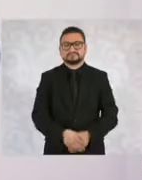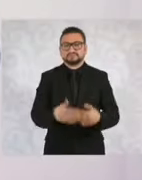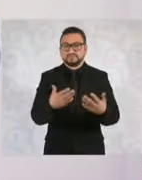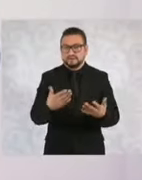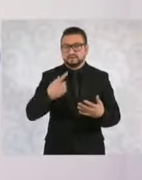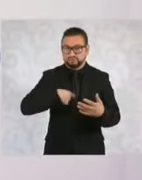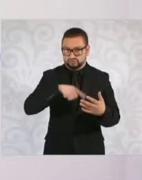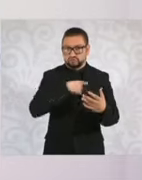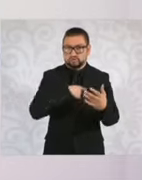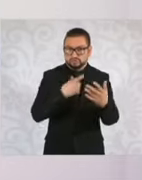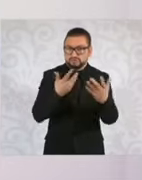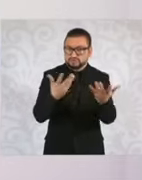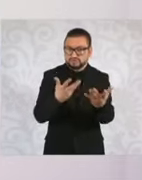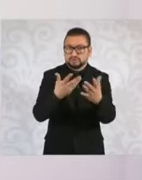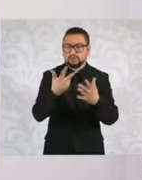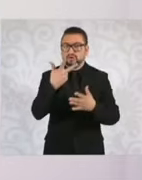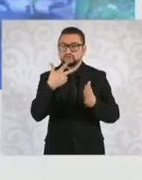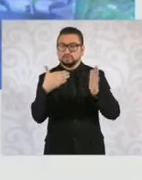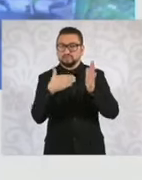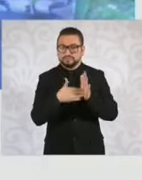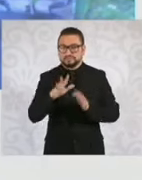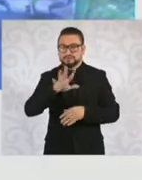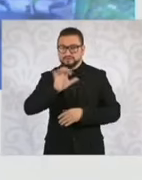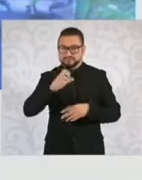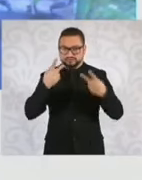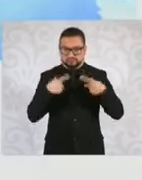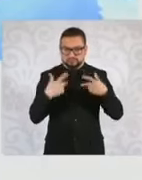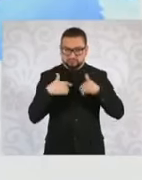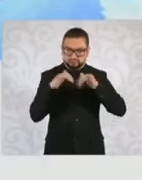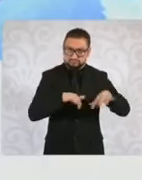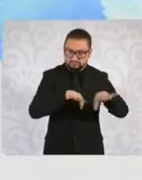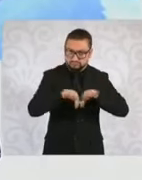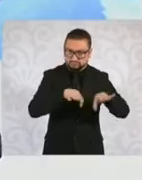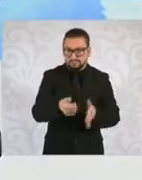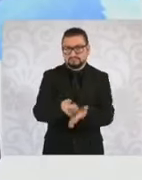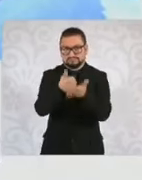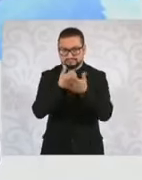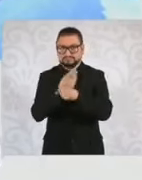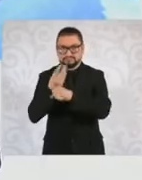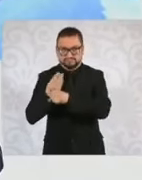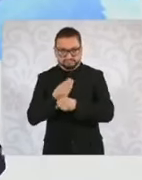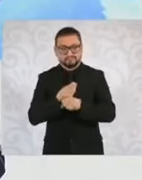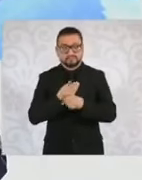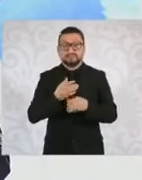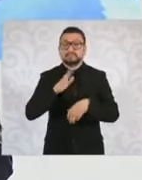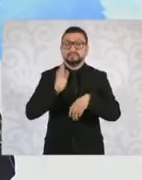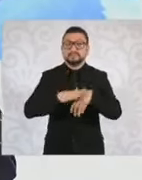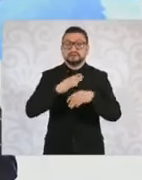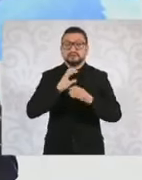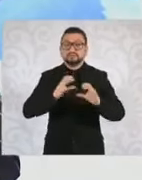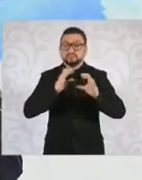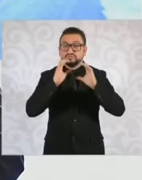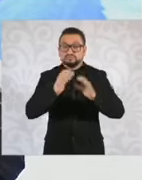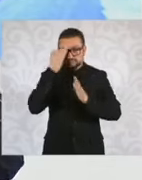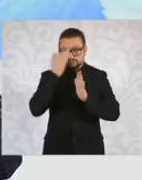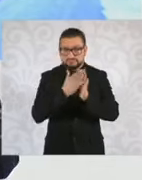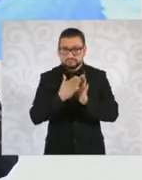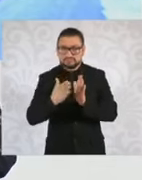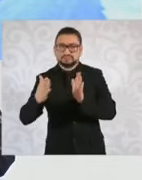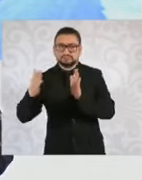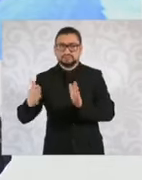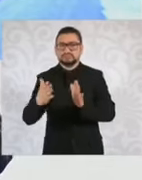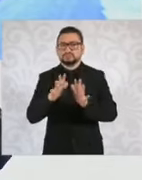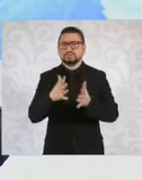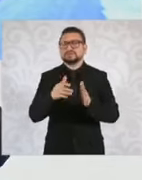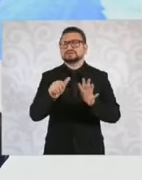Estaremos generando con esto 8 mil 500 empleos. Adelante. Y además tendremos conservación periódica. Son un poco más